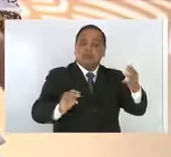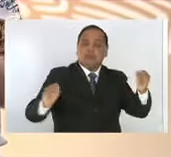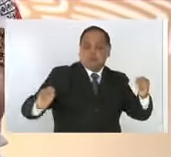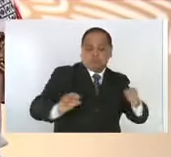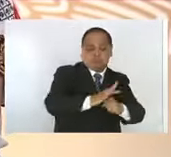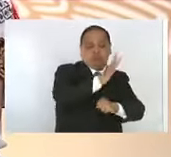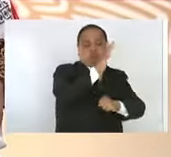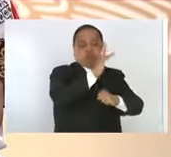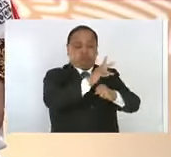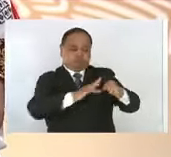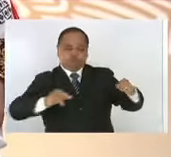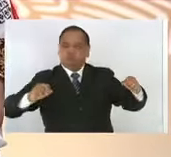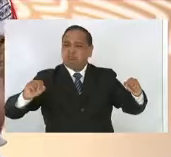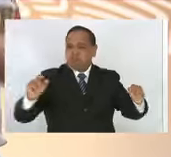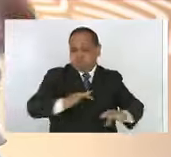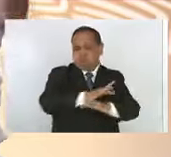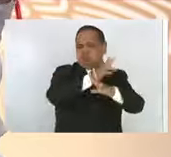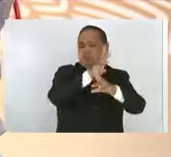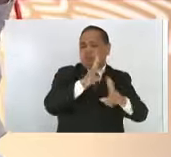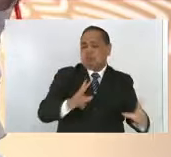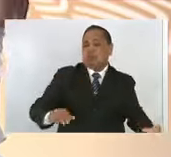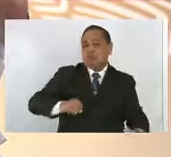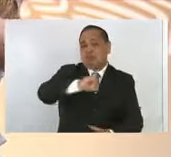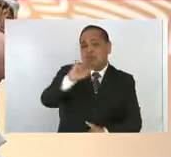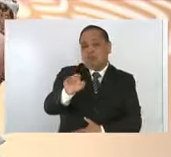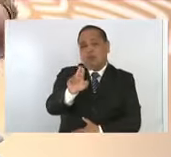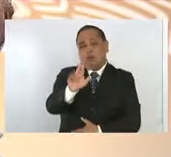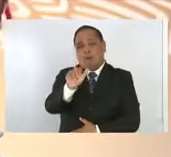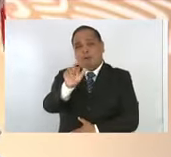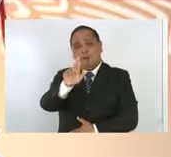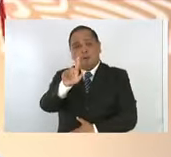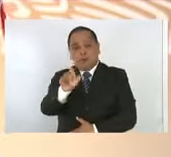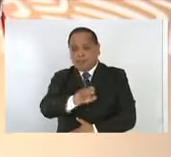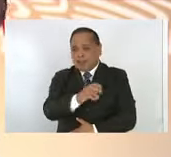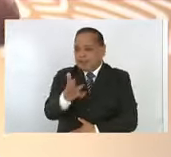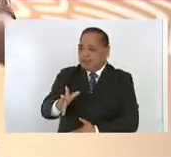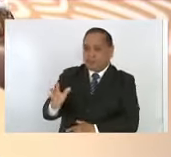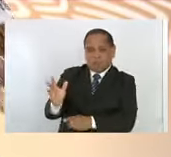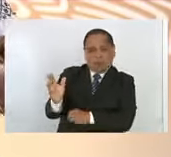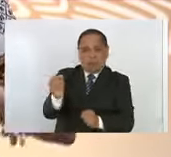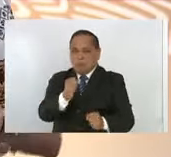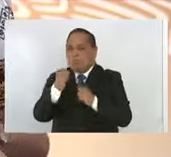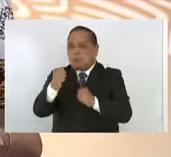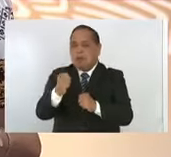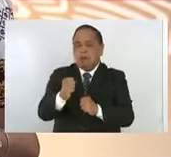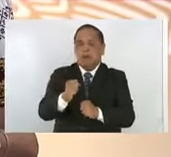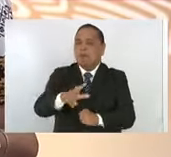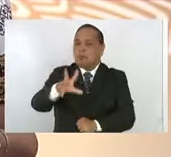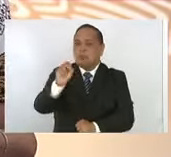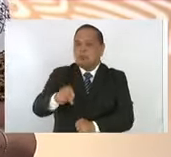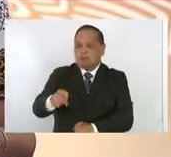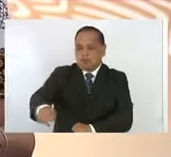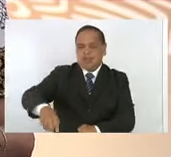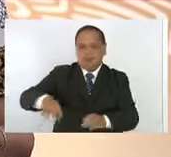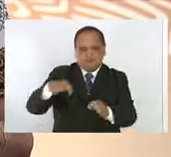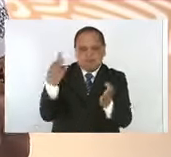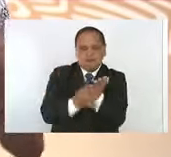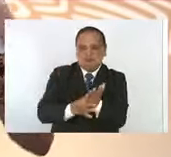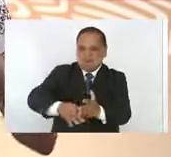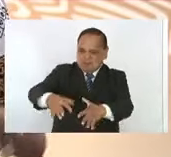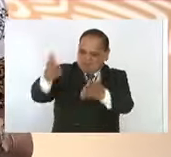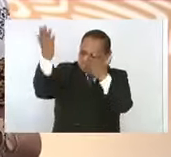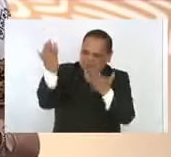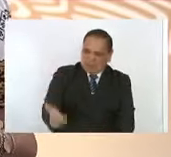y no se movió Juárez, porque el gran indio era de acero, decía Martí.